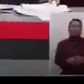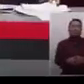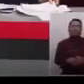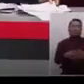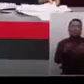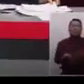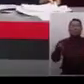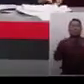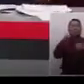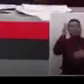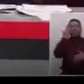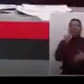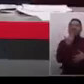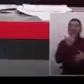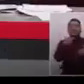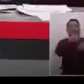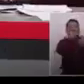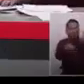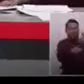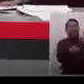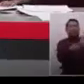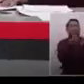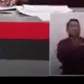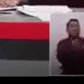Continuamos. Es importante saber quién va de teniente alcalde.